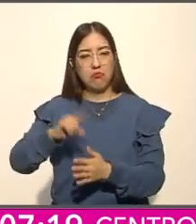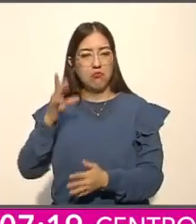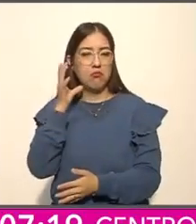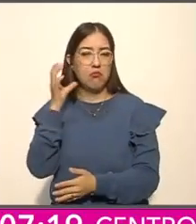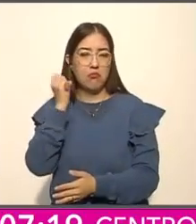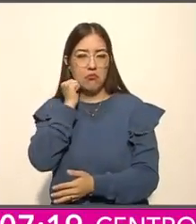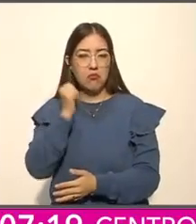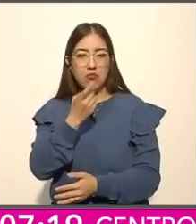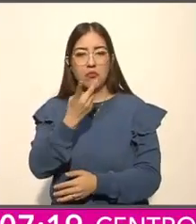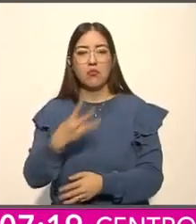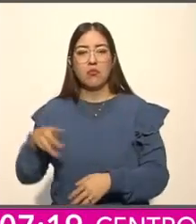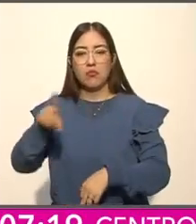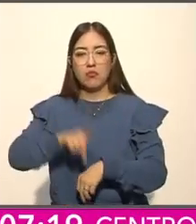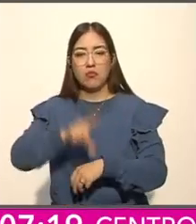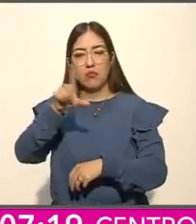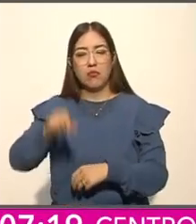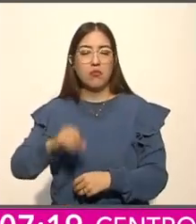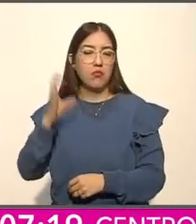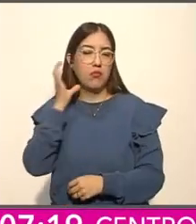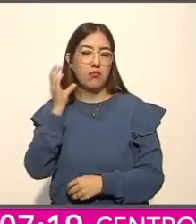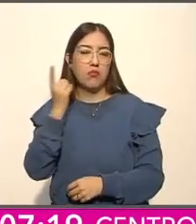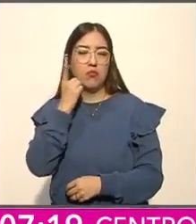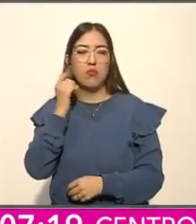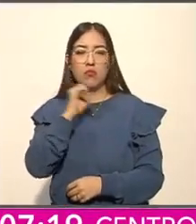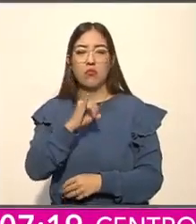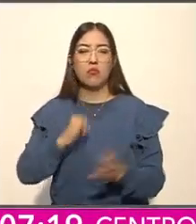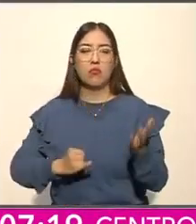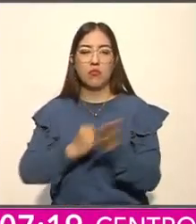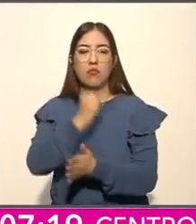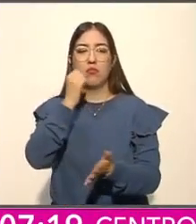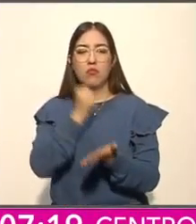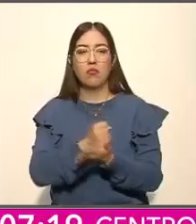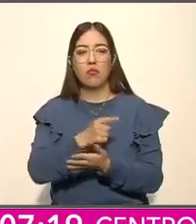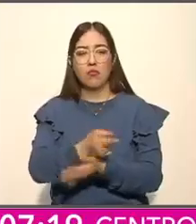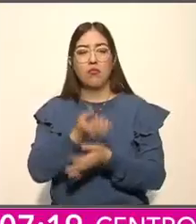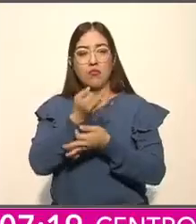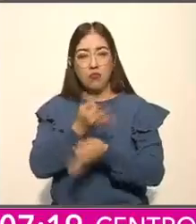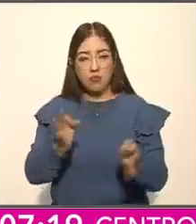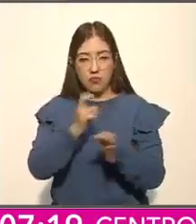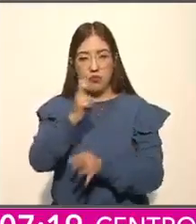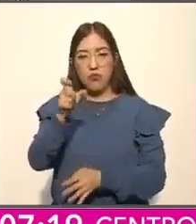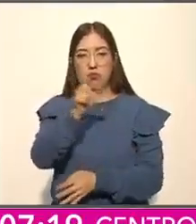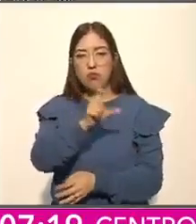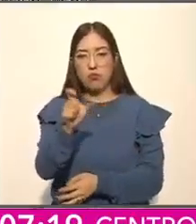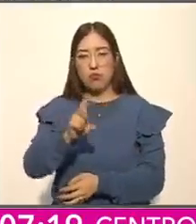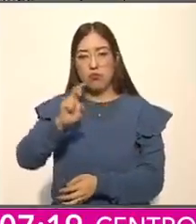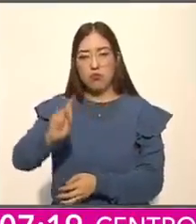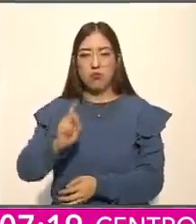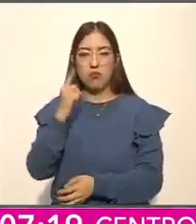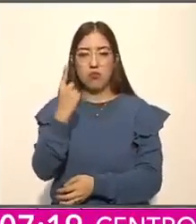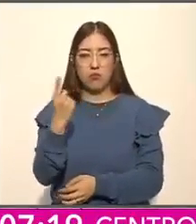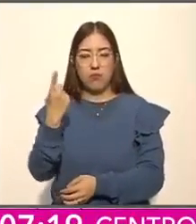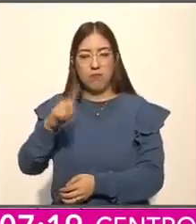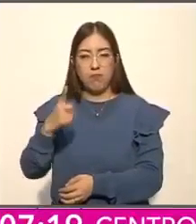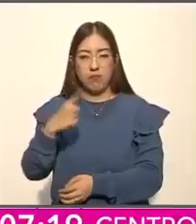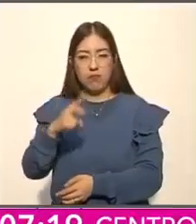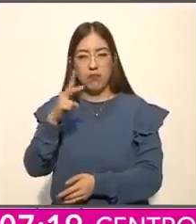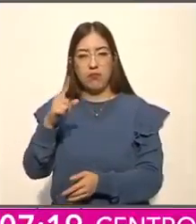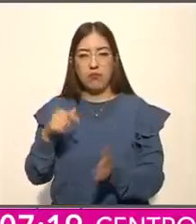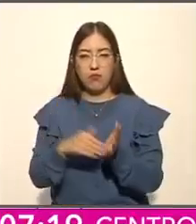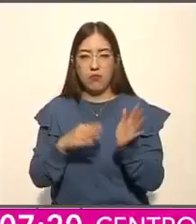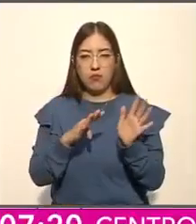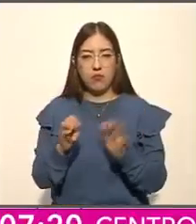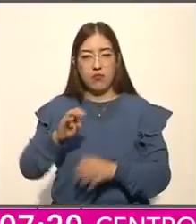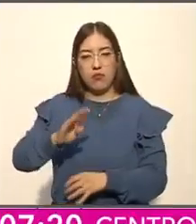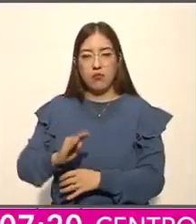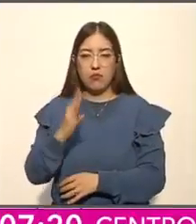3 días después el de la Cámara de Diputados. Promulgó la reforma el 31 de diciembre de 1994.